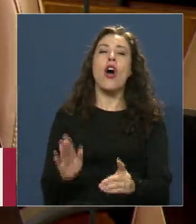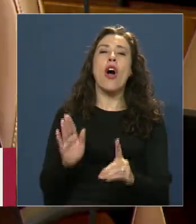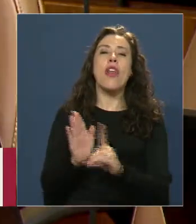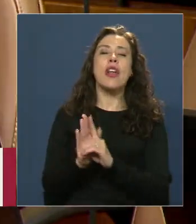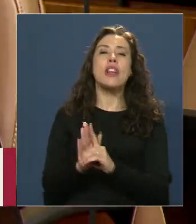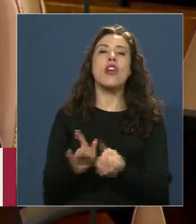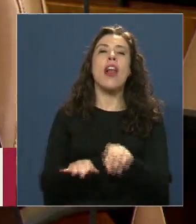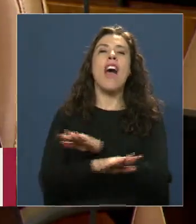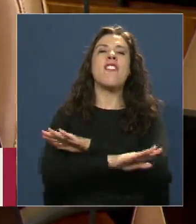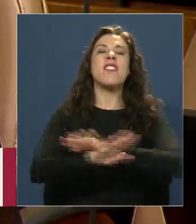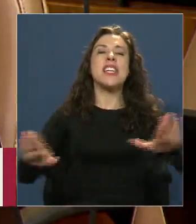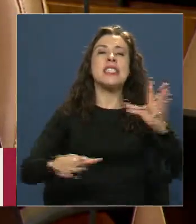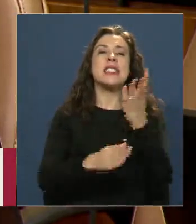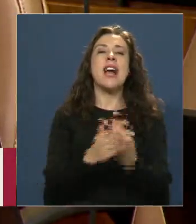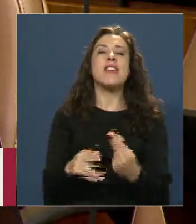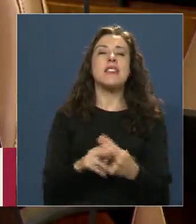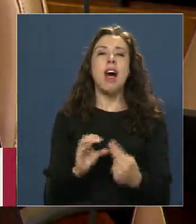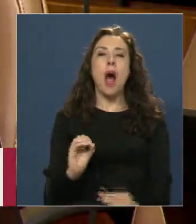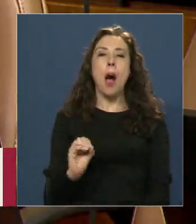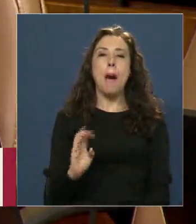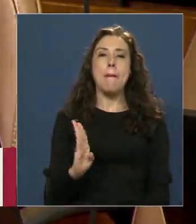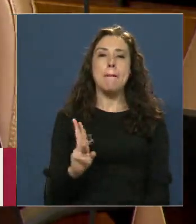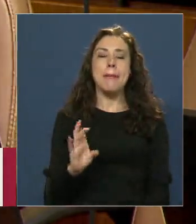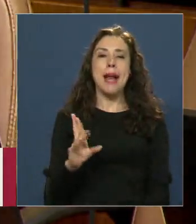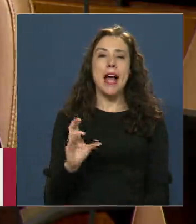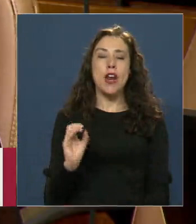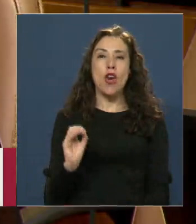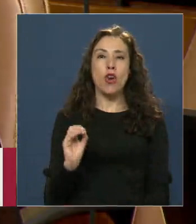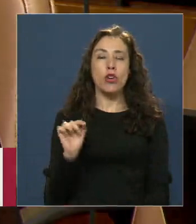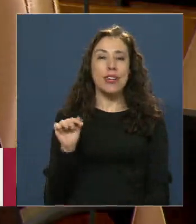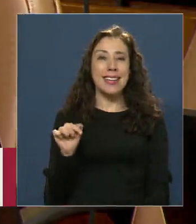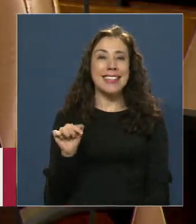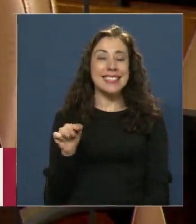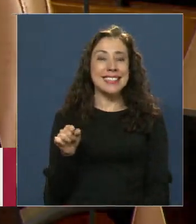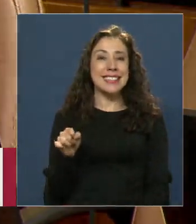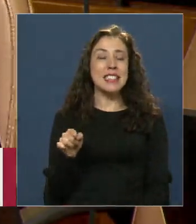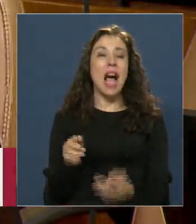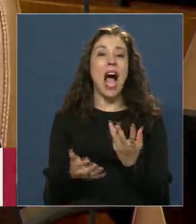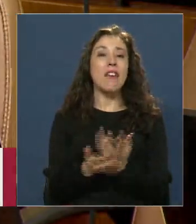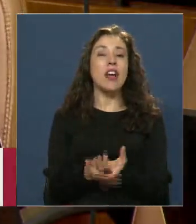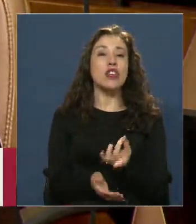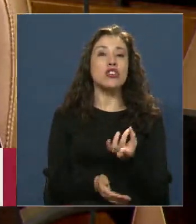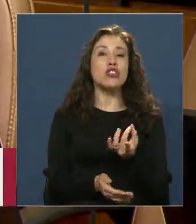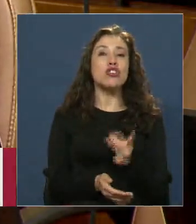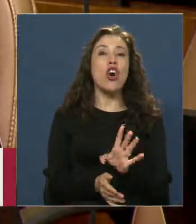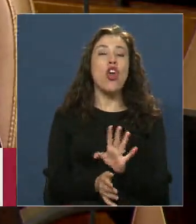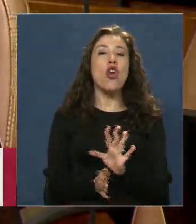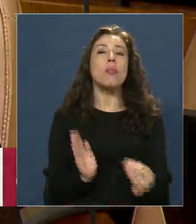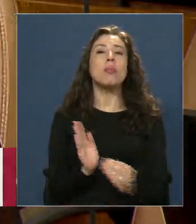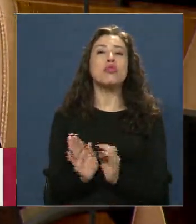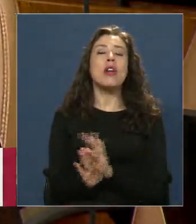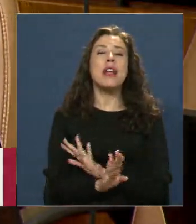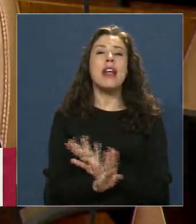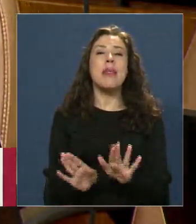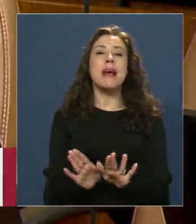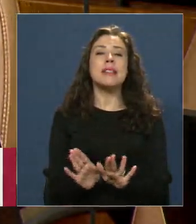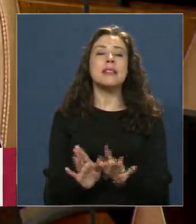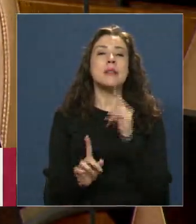con los obreros en Chile. Y bajo ese bando, ese decreto, existían solamente trabajadores.